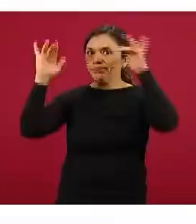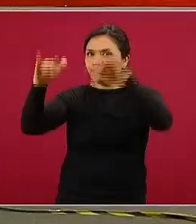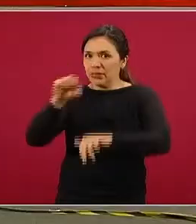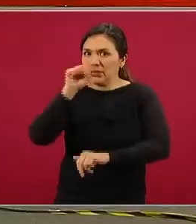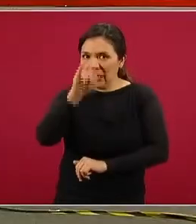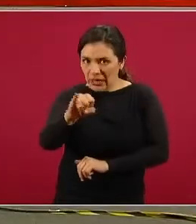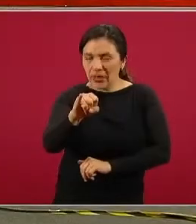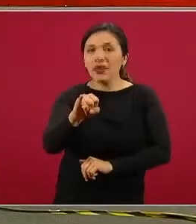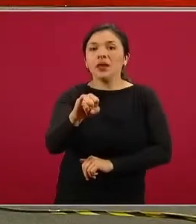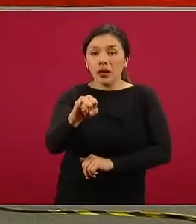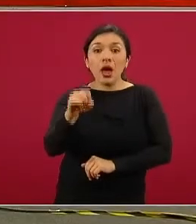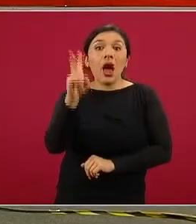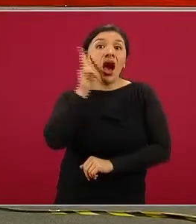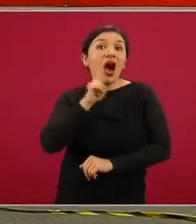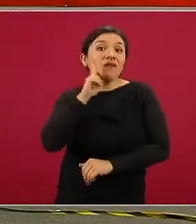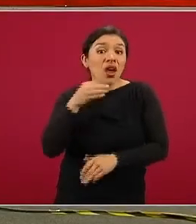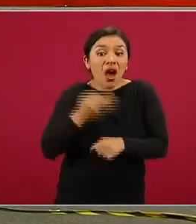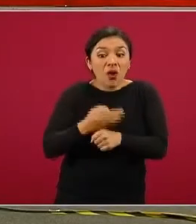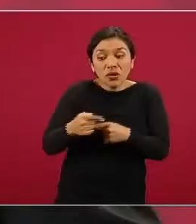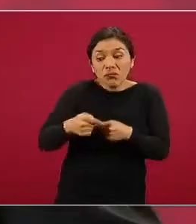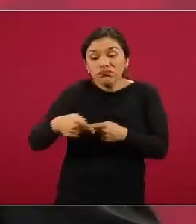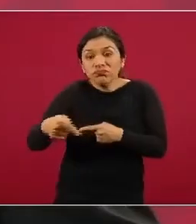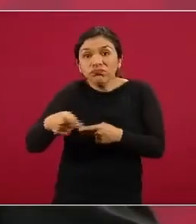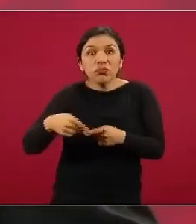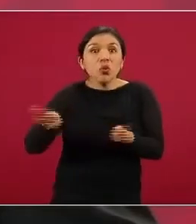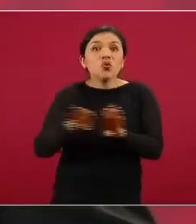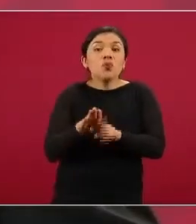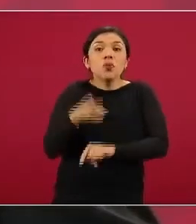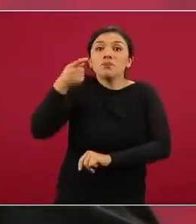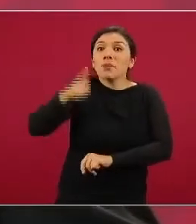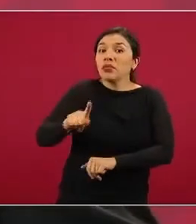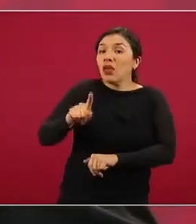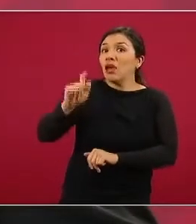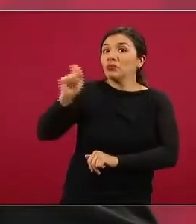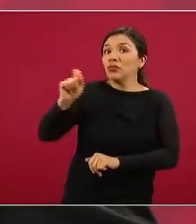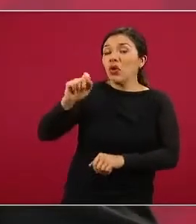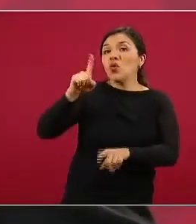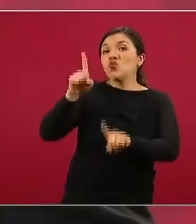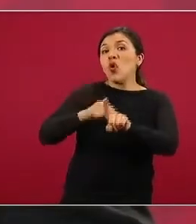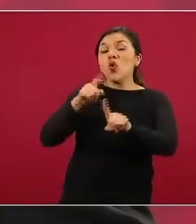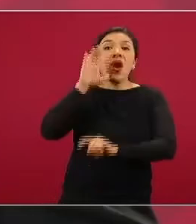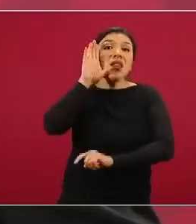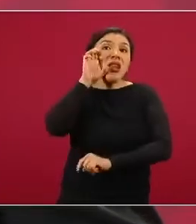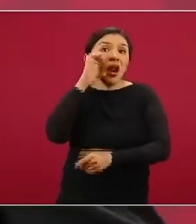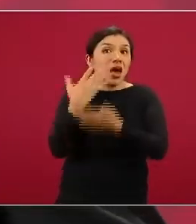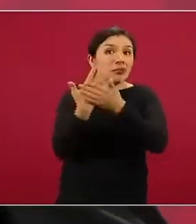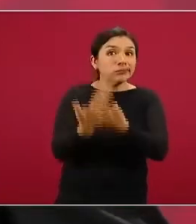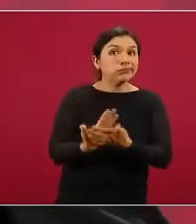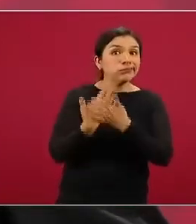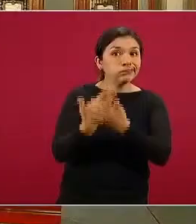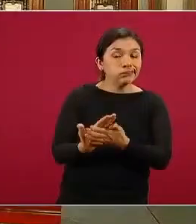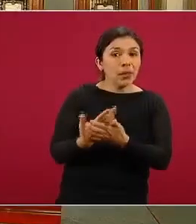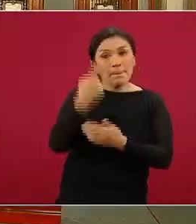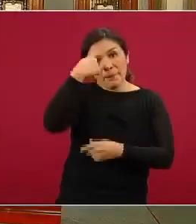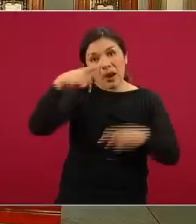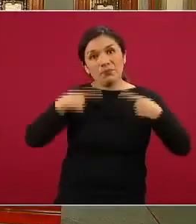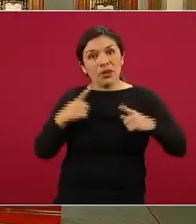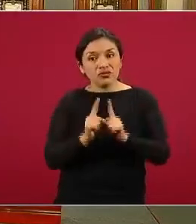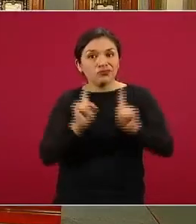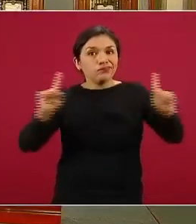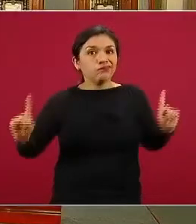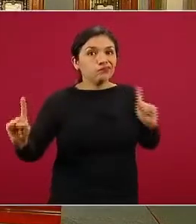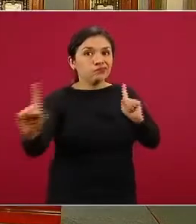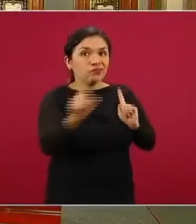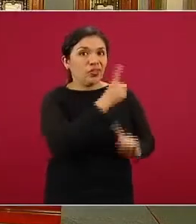y estamos sujetos a las disposiciones sanitarias del color naranja, de la sana distancia del